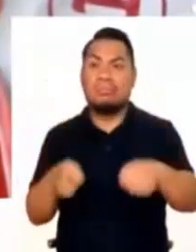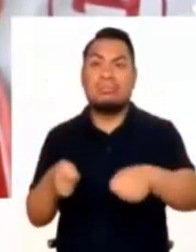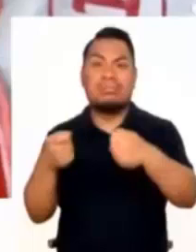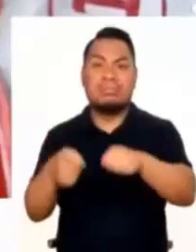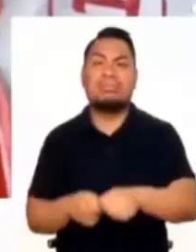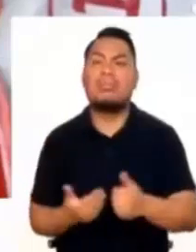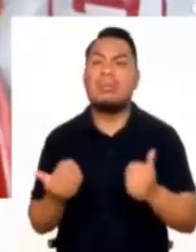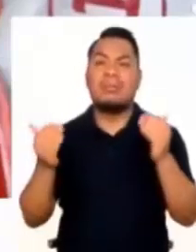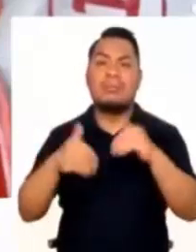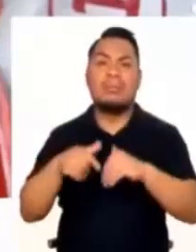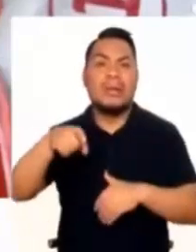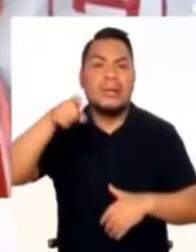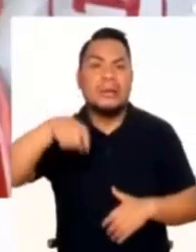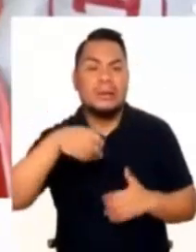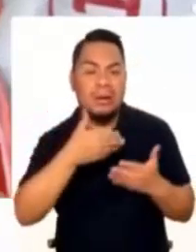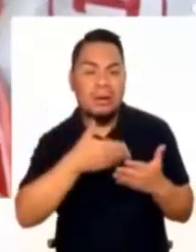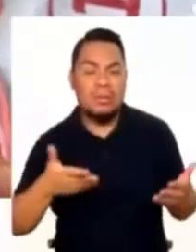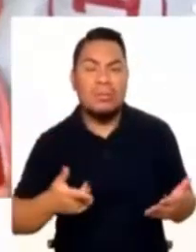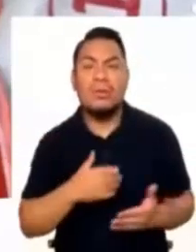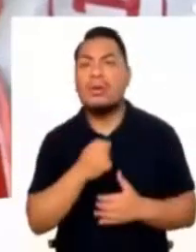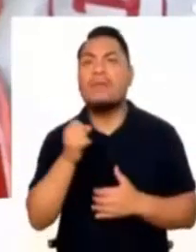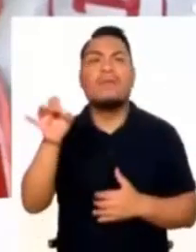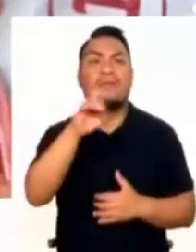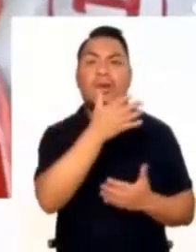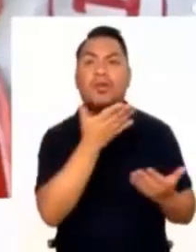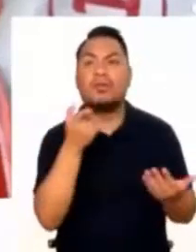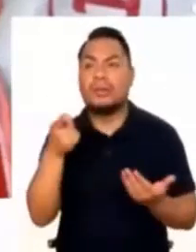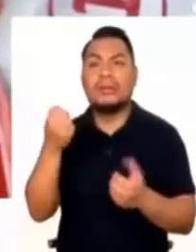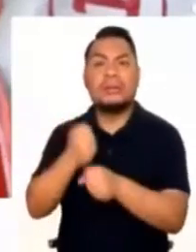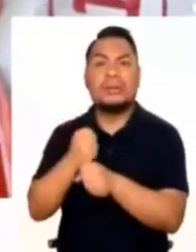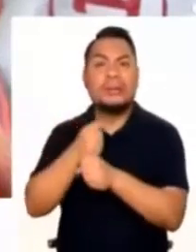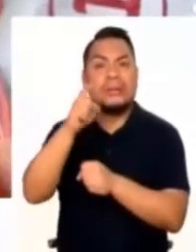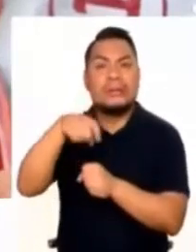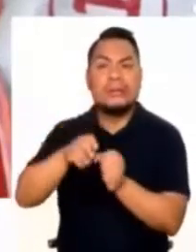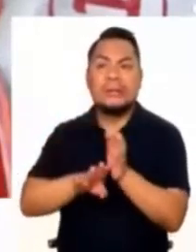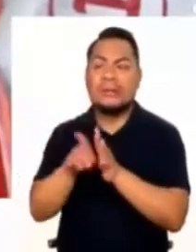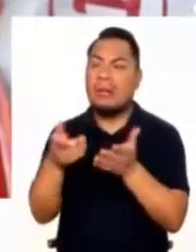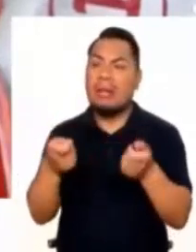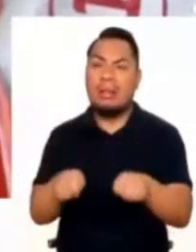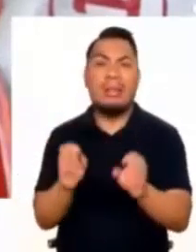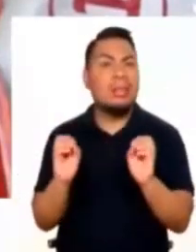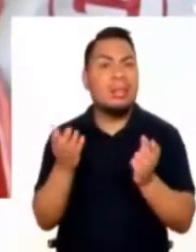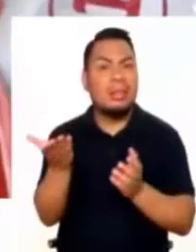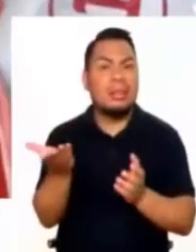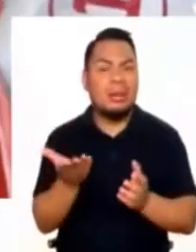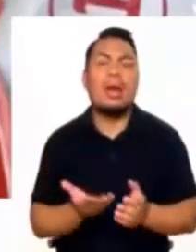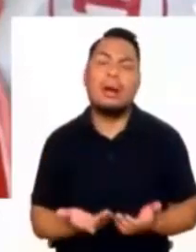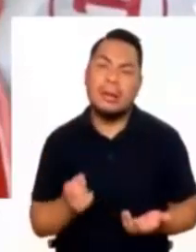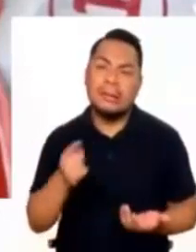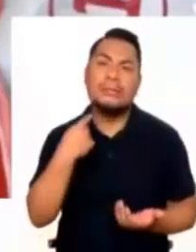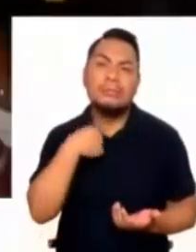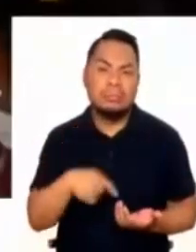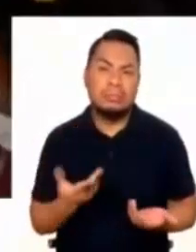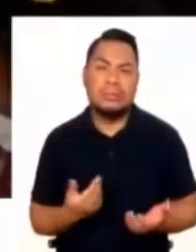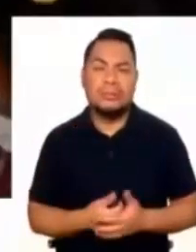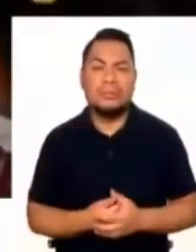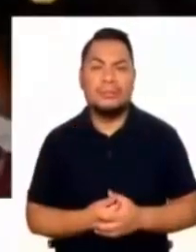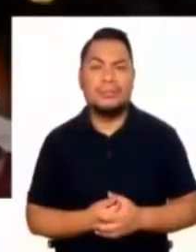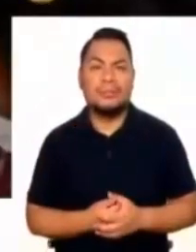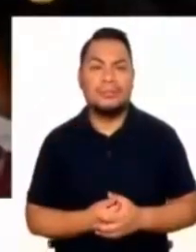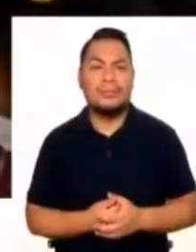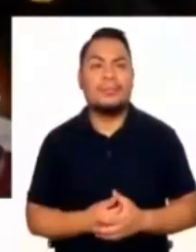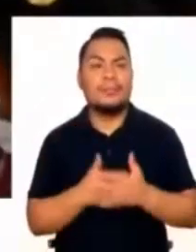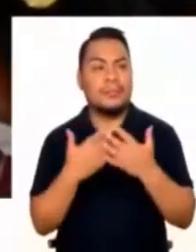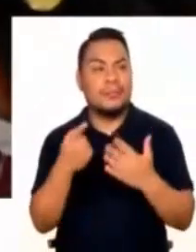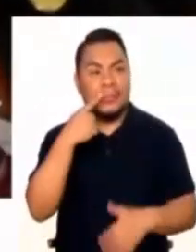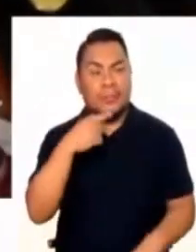necesita de insumos también que vengan de otras provincias y todo esto prácticamente está aislado.